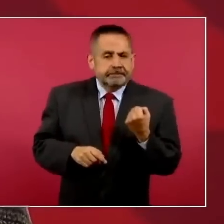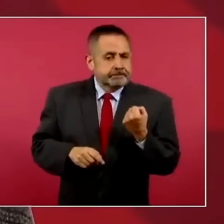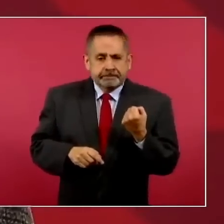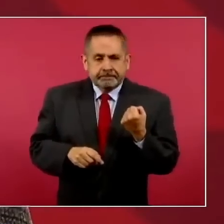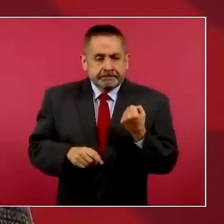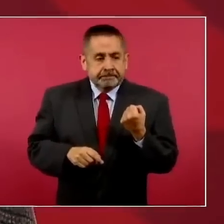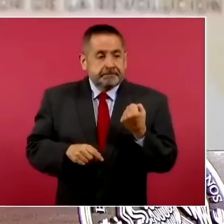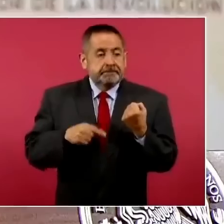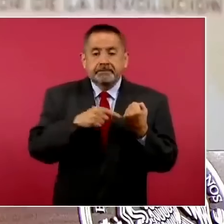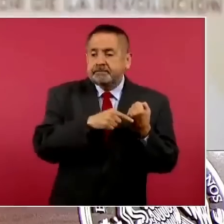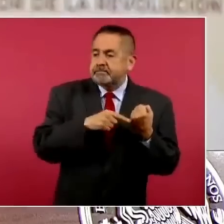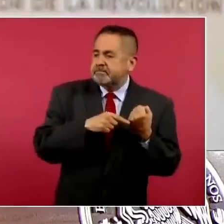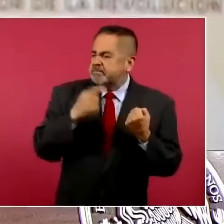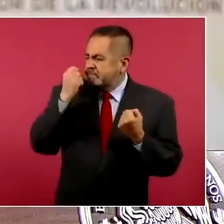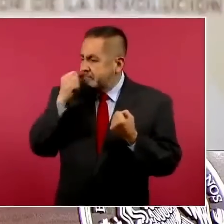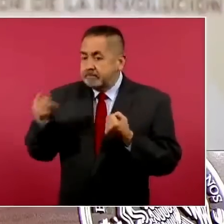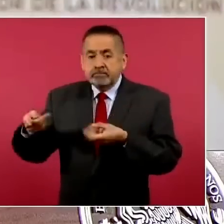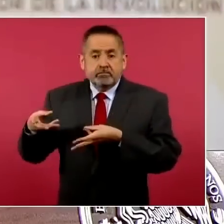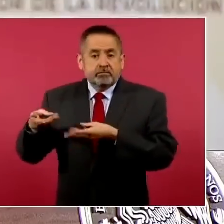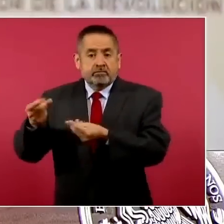saqueaban también el presupuesto público.